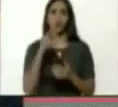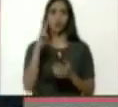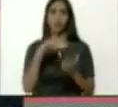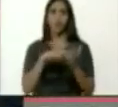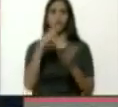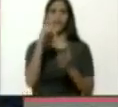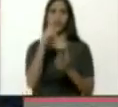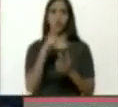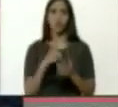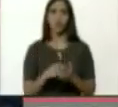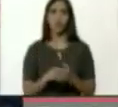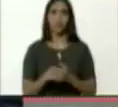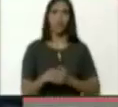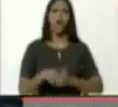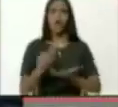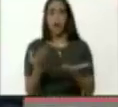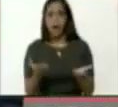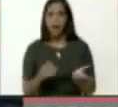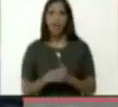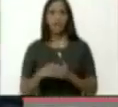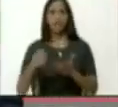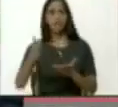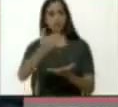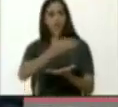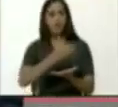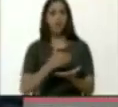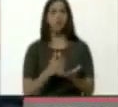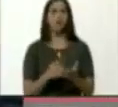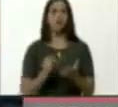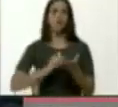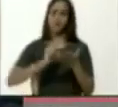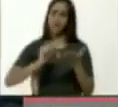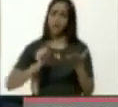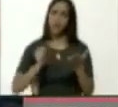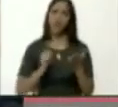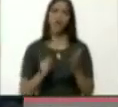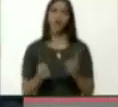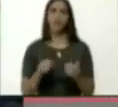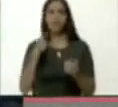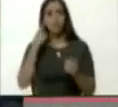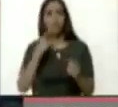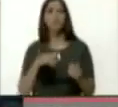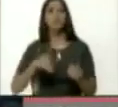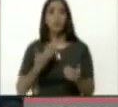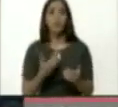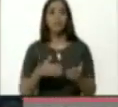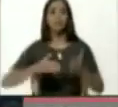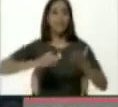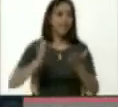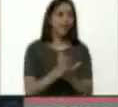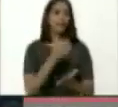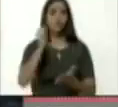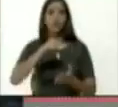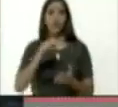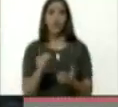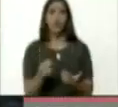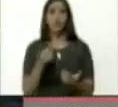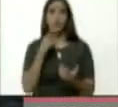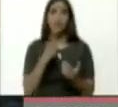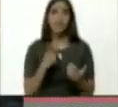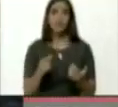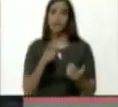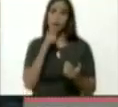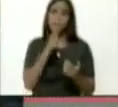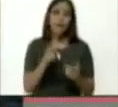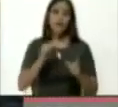Bueno, el 21 agarran, o sea, recogen sus firmas y sacan el presidente, si lo pueden sacar, claro, si tienen la capacidad de hacerlo. Si usted dice que nosotros estamos tan mal